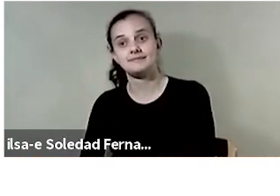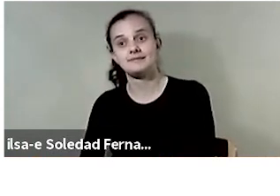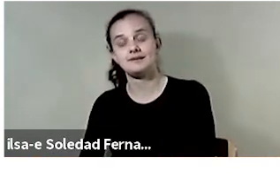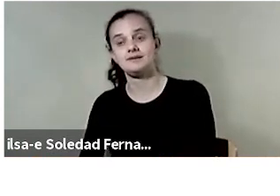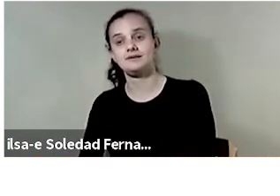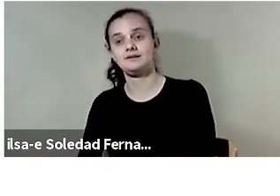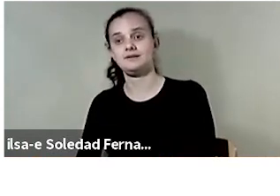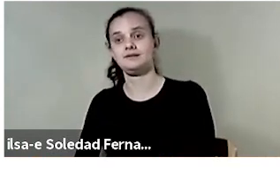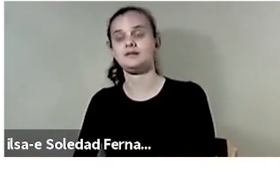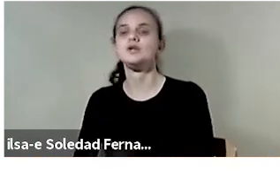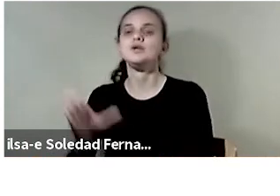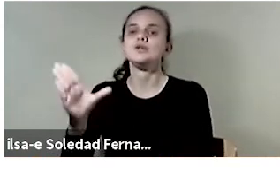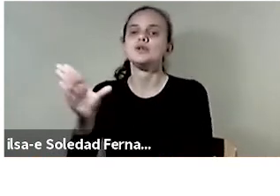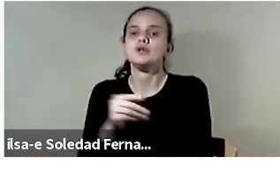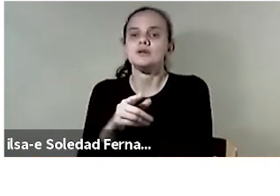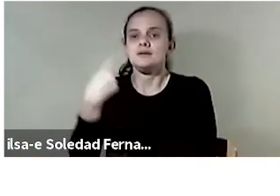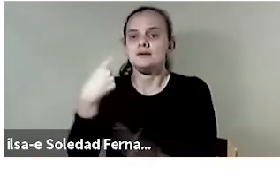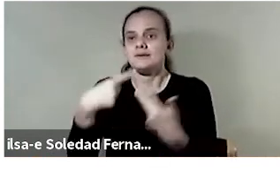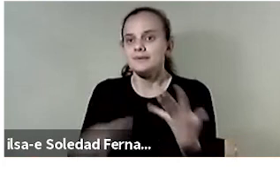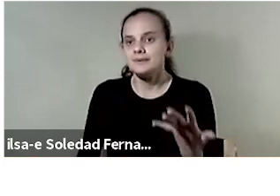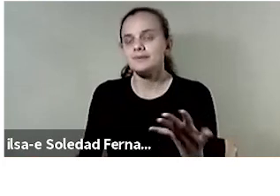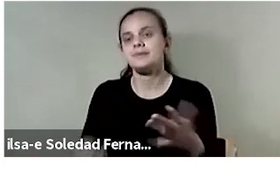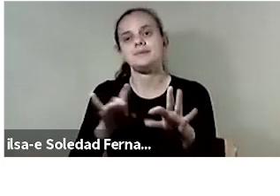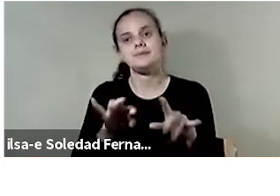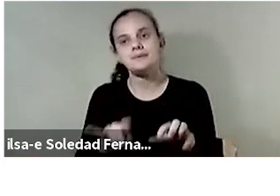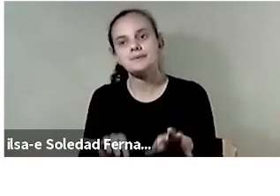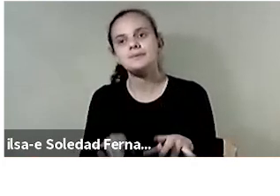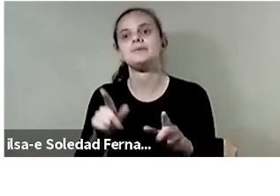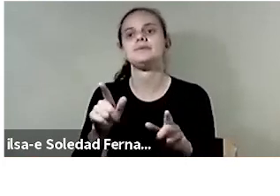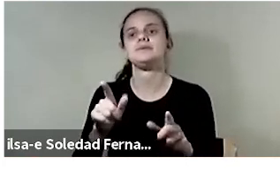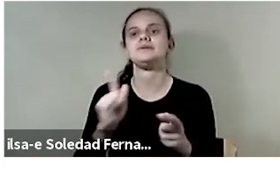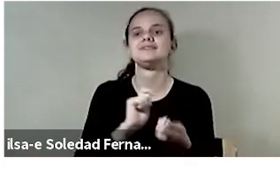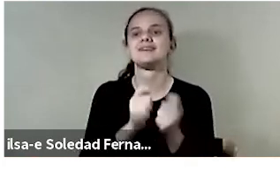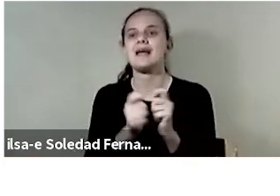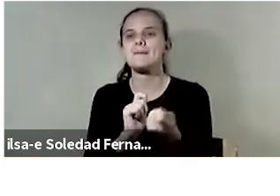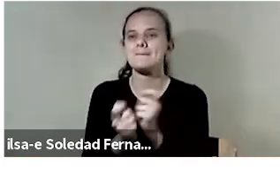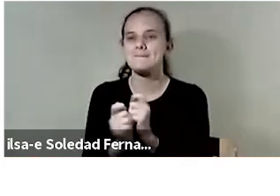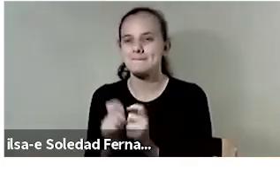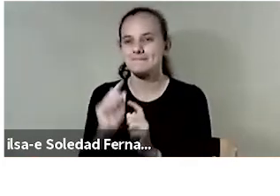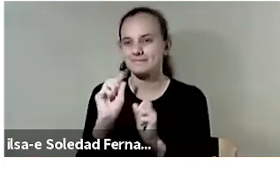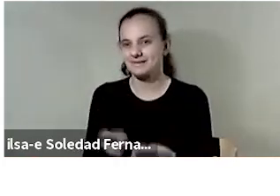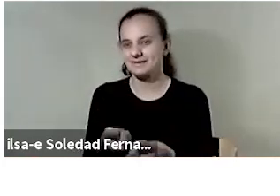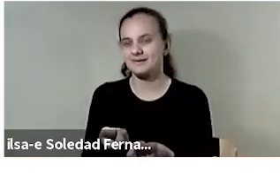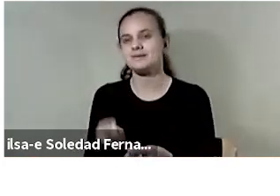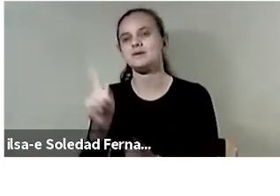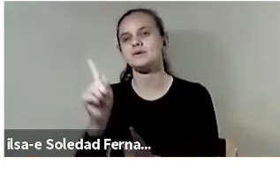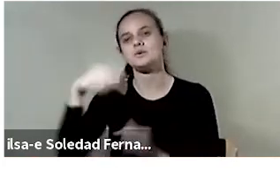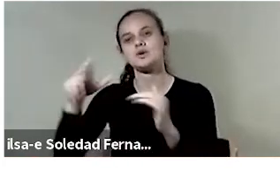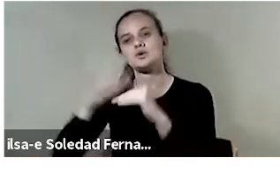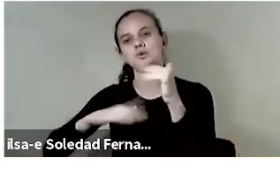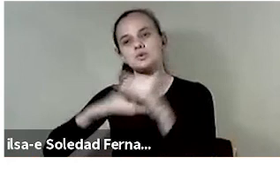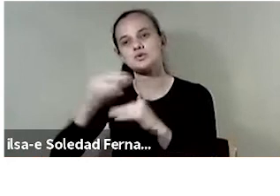que queremos sumar, y esto es que todo el material, todo lo que hacemos, todo lo que escribimos, se